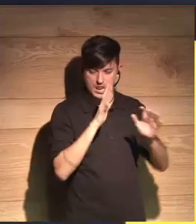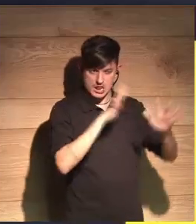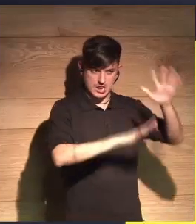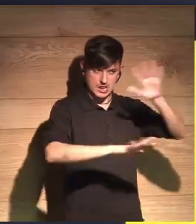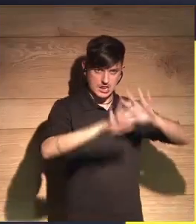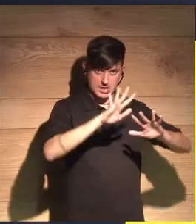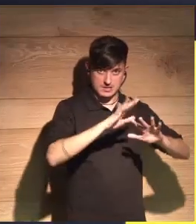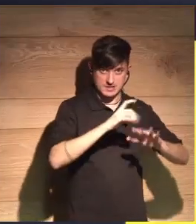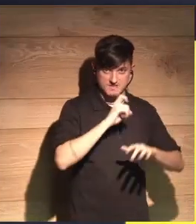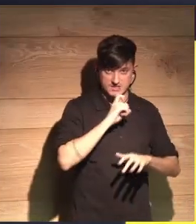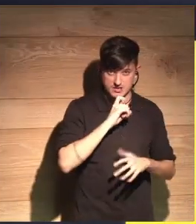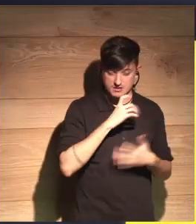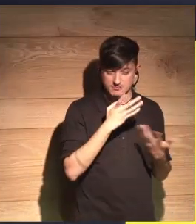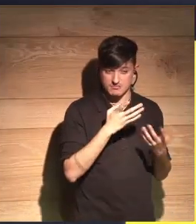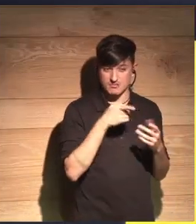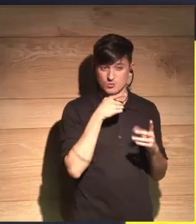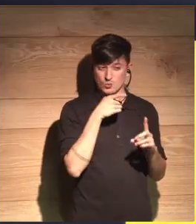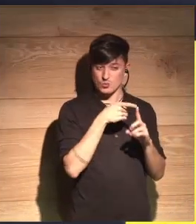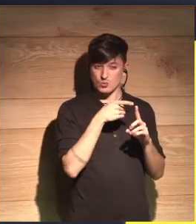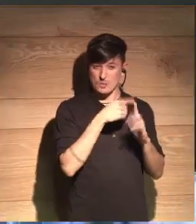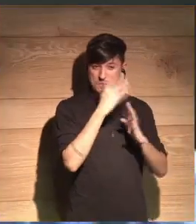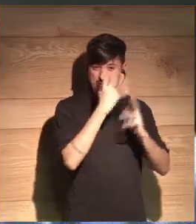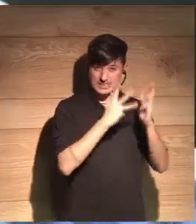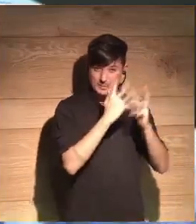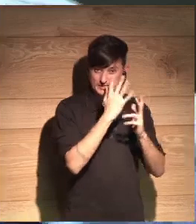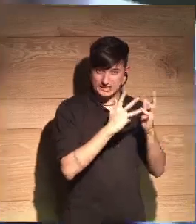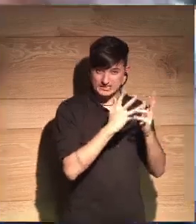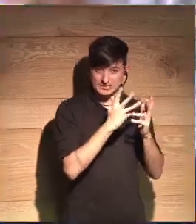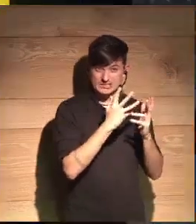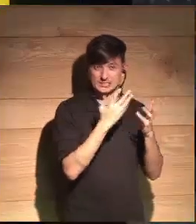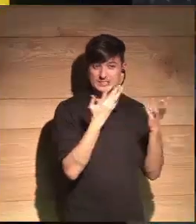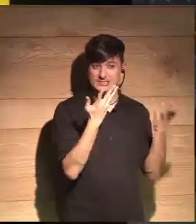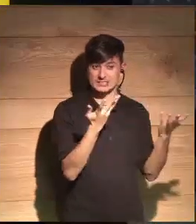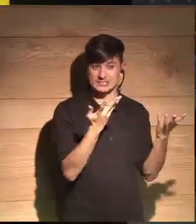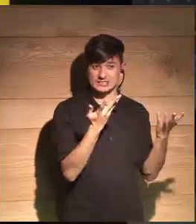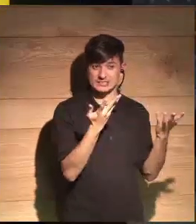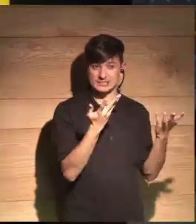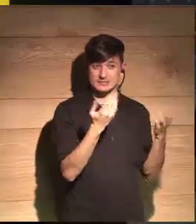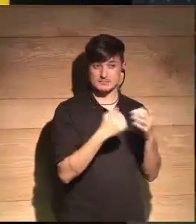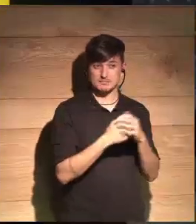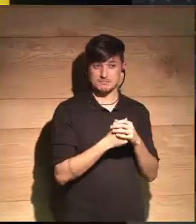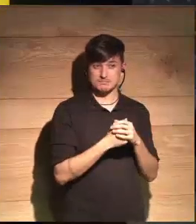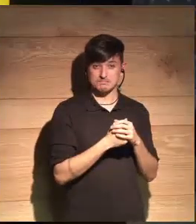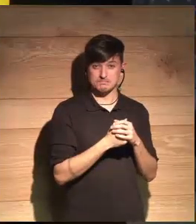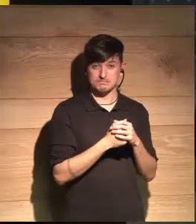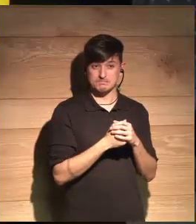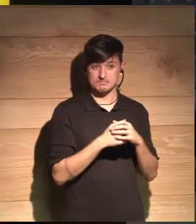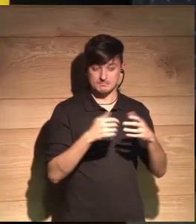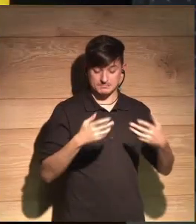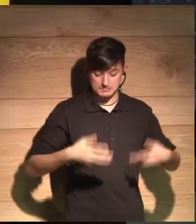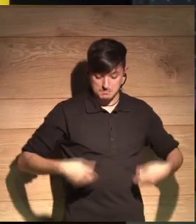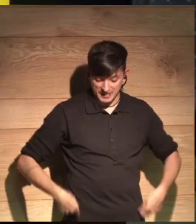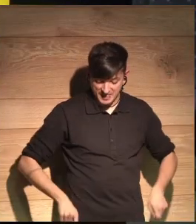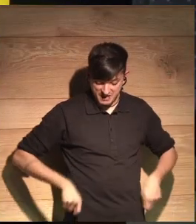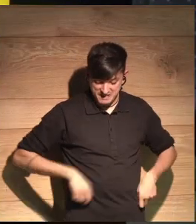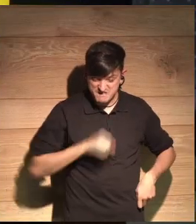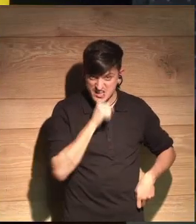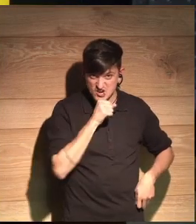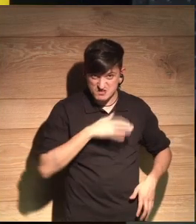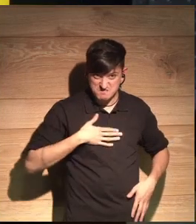etcétera a través de la matemática algorítmica esto quizás estos pantalones viejos